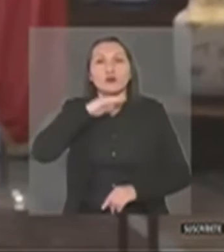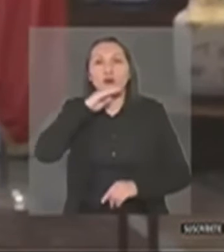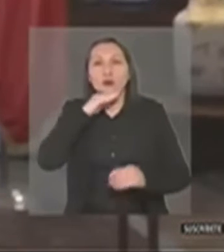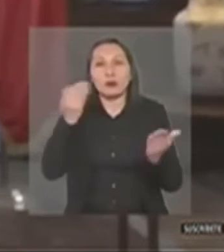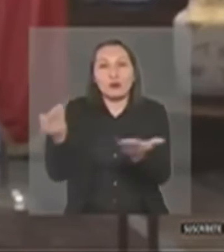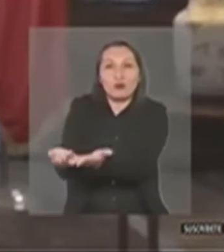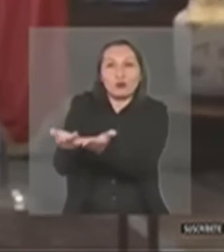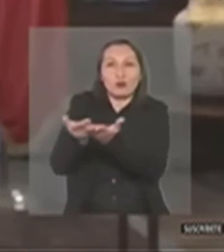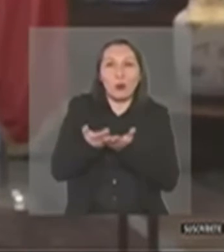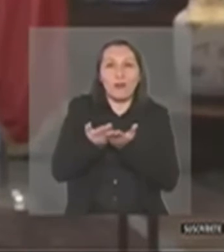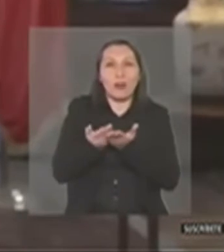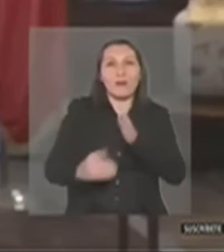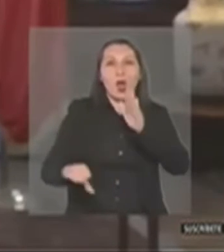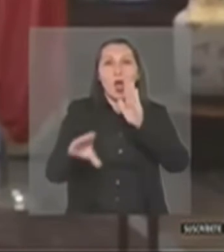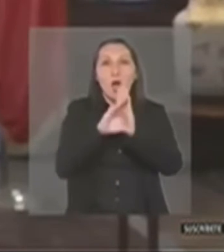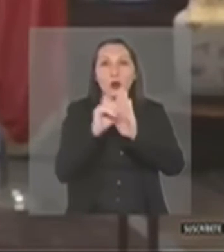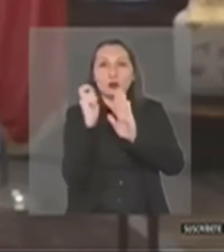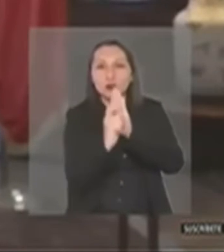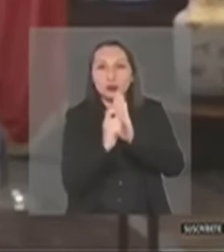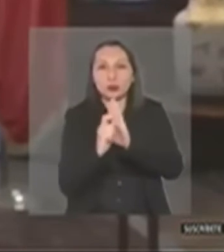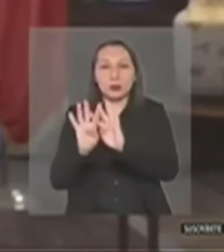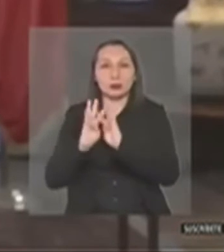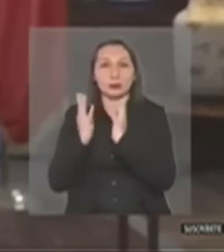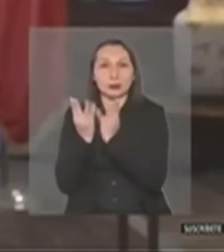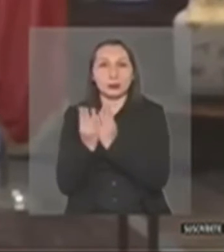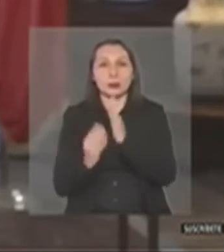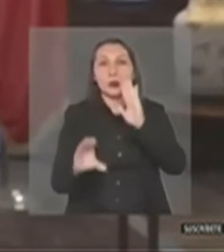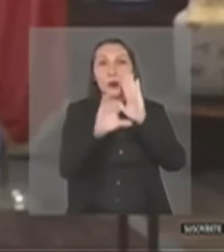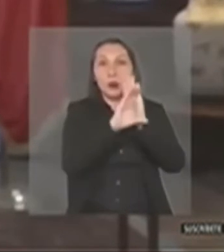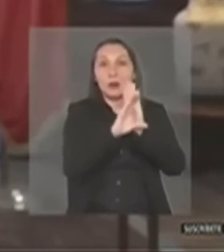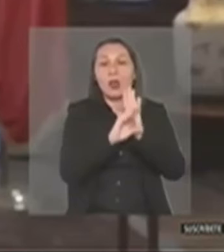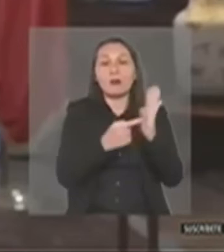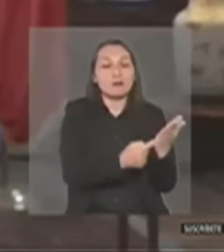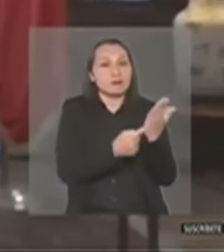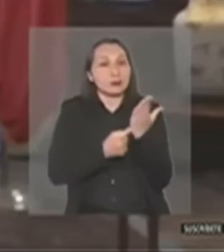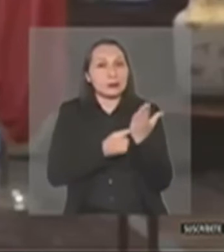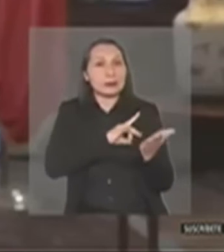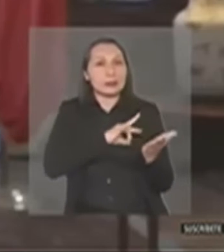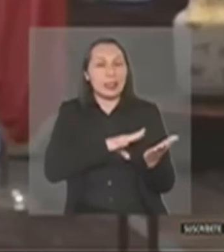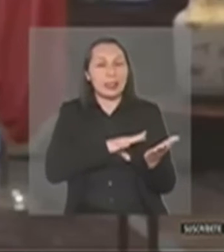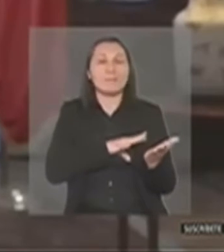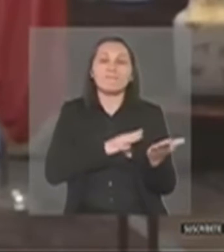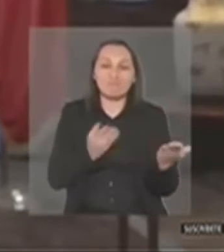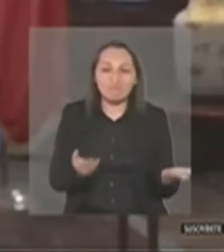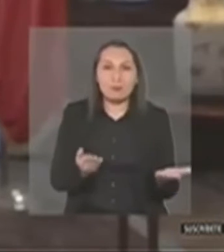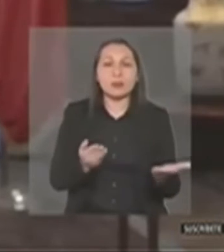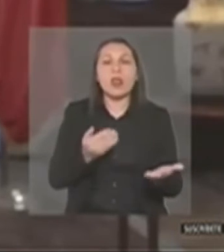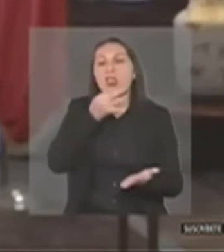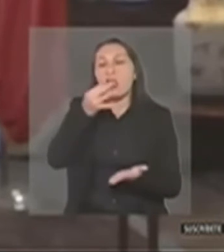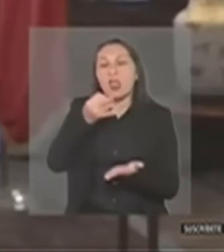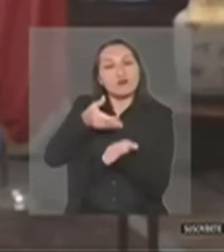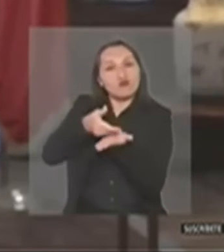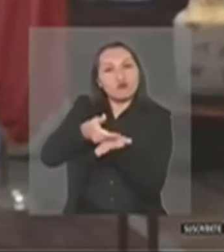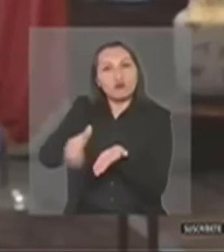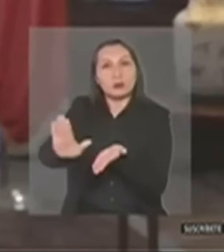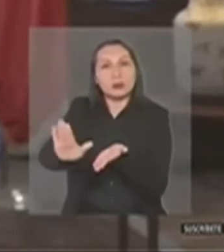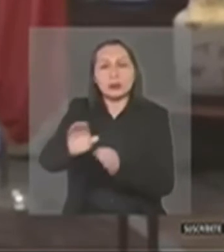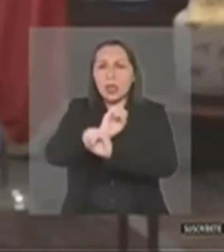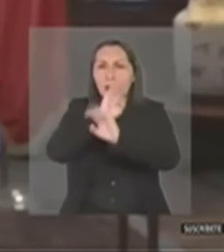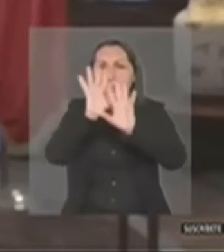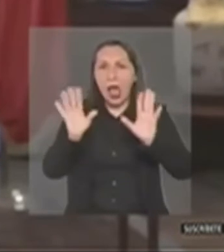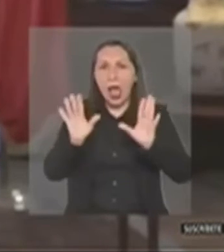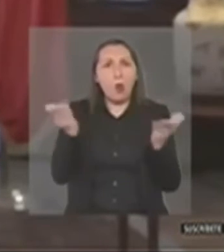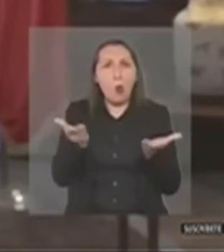esa constitución? Que quisieran poner el asunto de género en la constitución. Sí, ay, sí, lo de la mujer. Eso fue